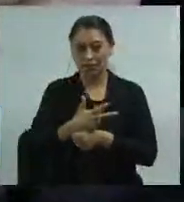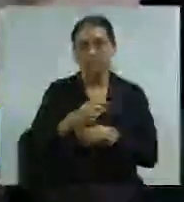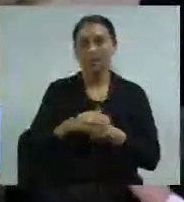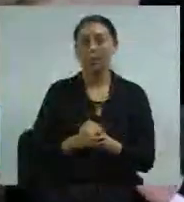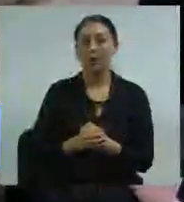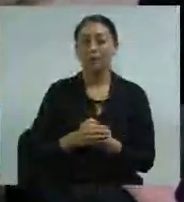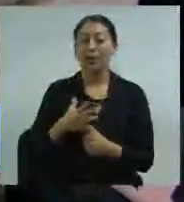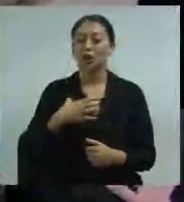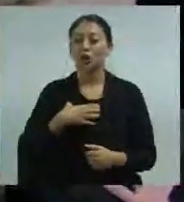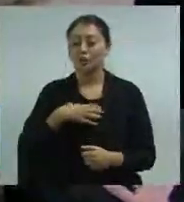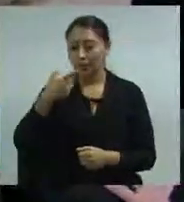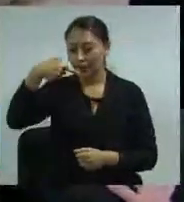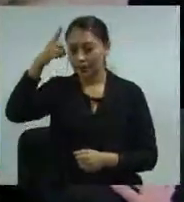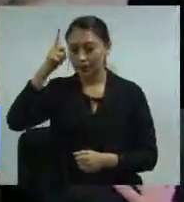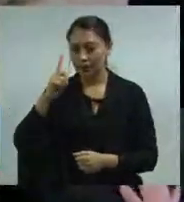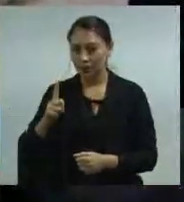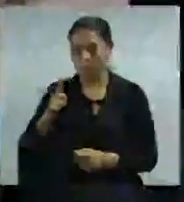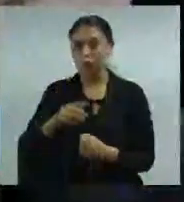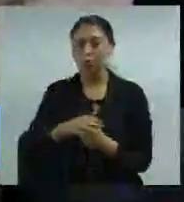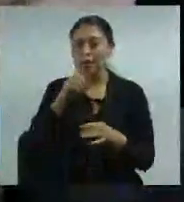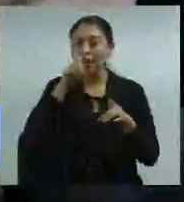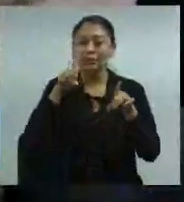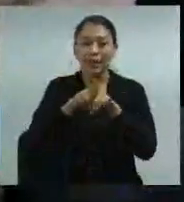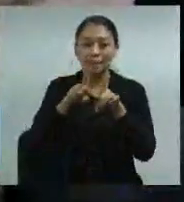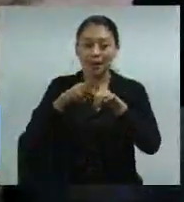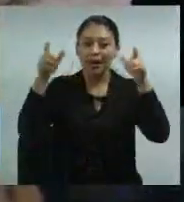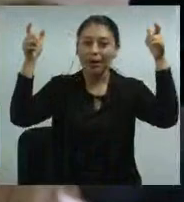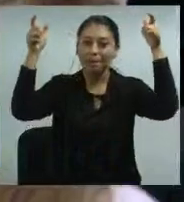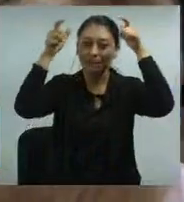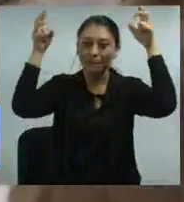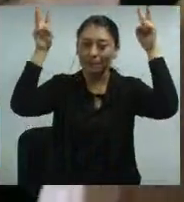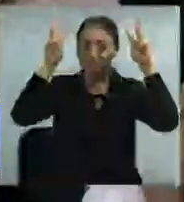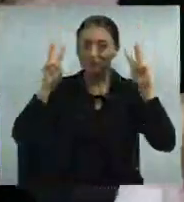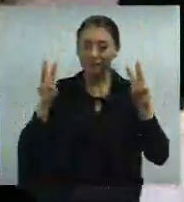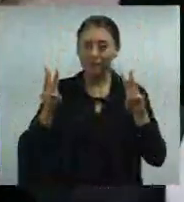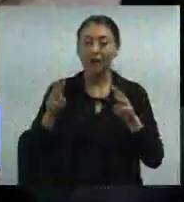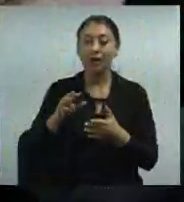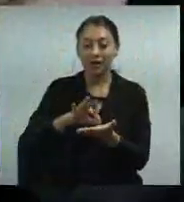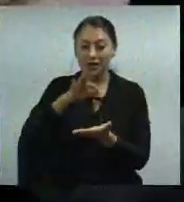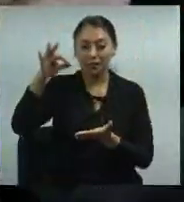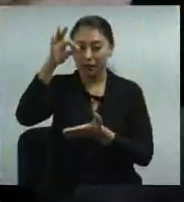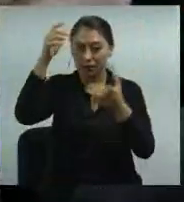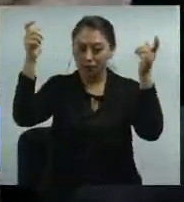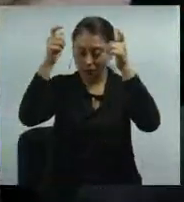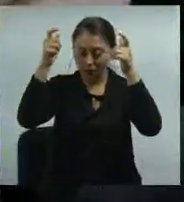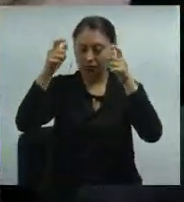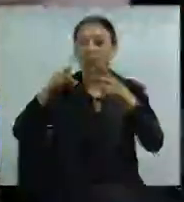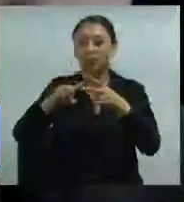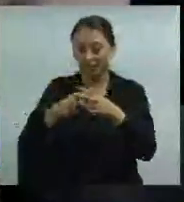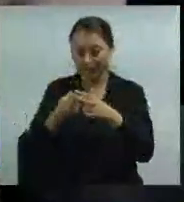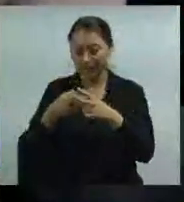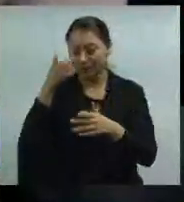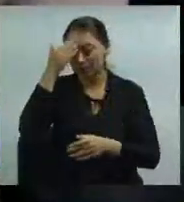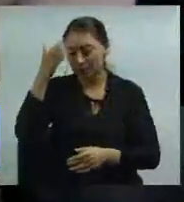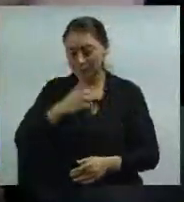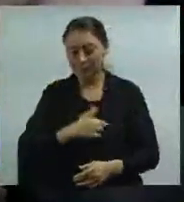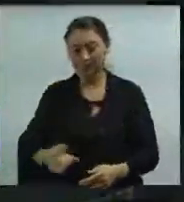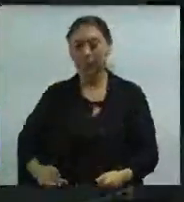En nombre de Dios, de Santa María la Virgen y del Espíritu Santo, podemos empezar. Gracias,